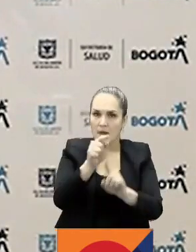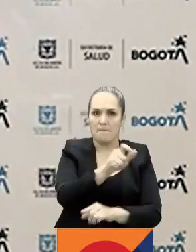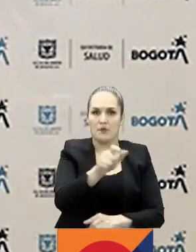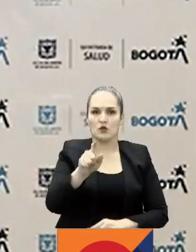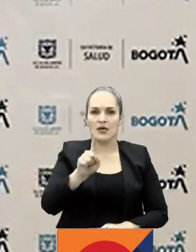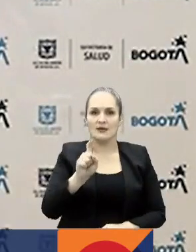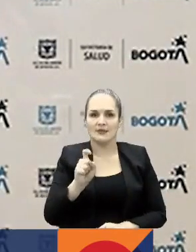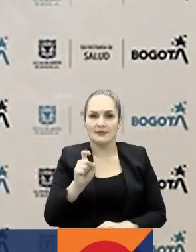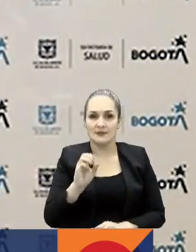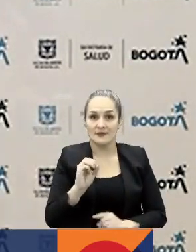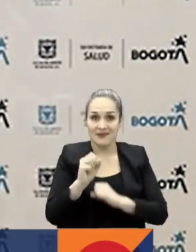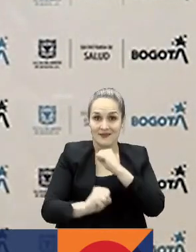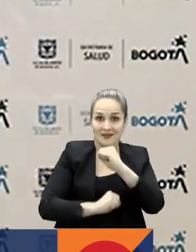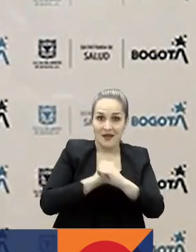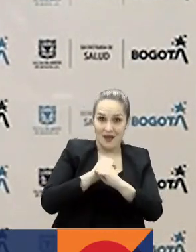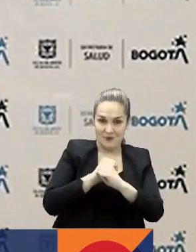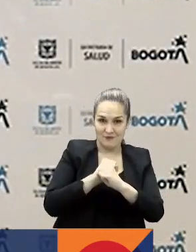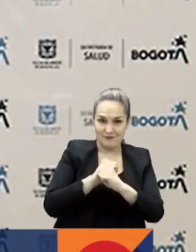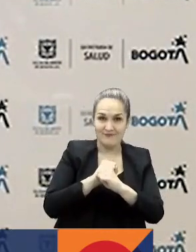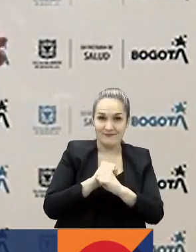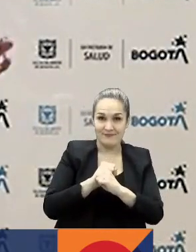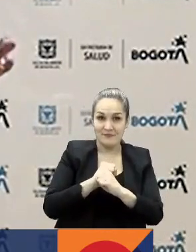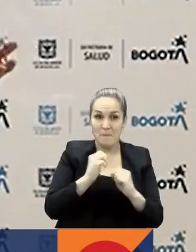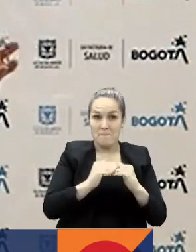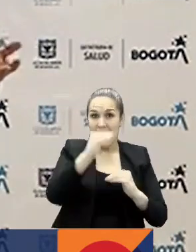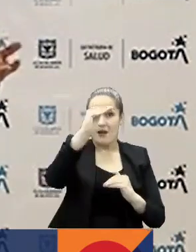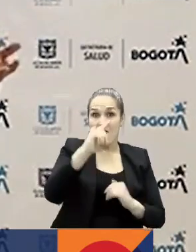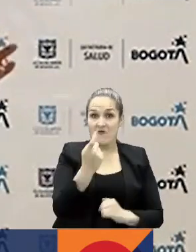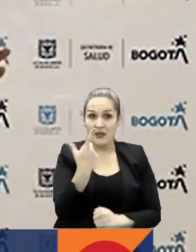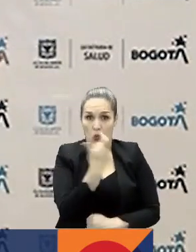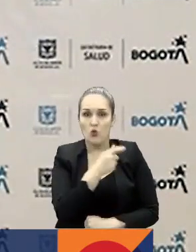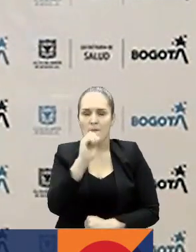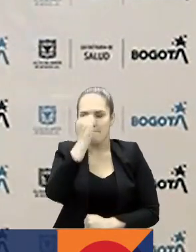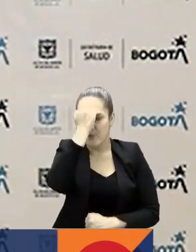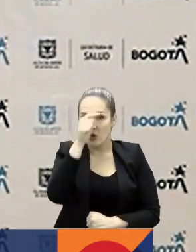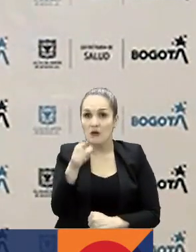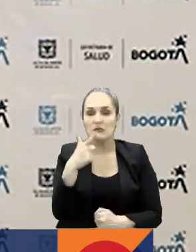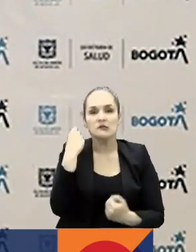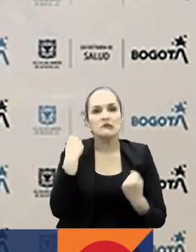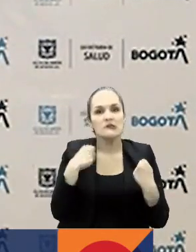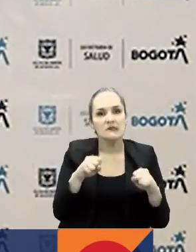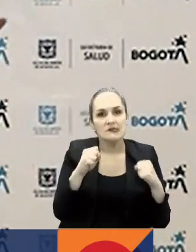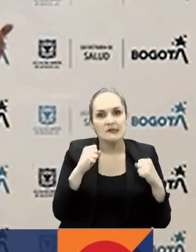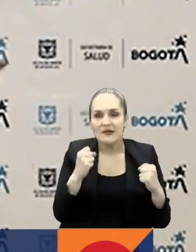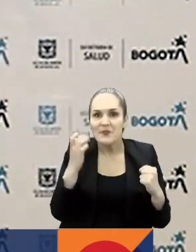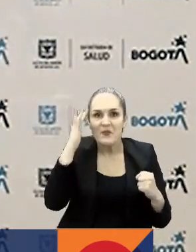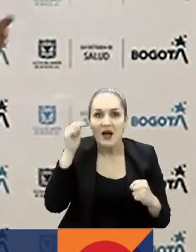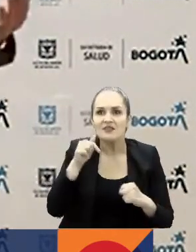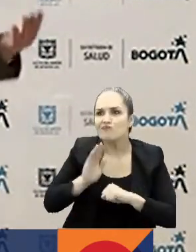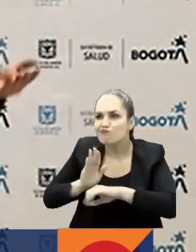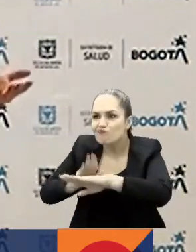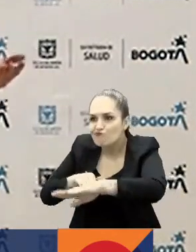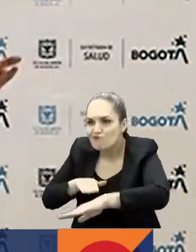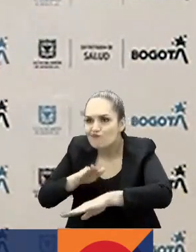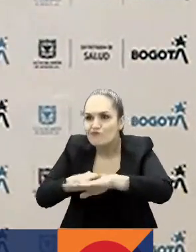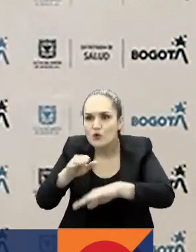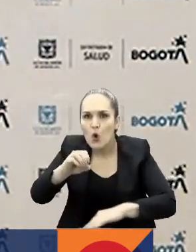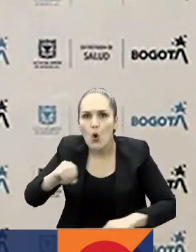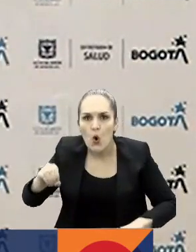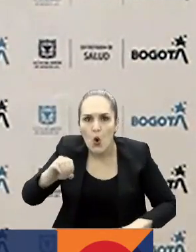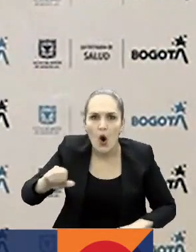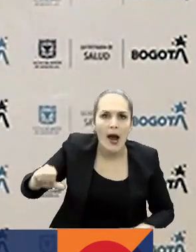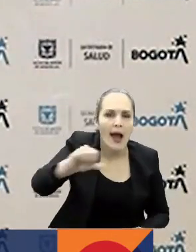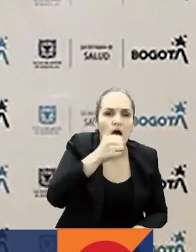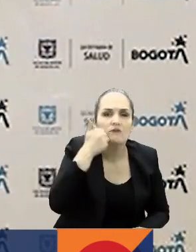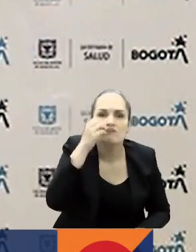vacunado, porque allí tenemos una angustia, porque hemos hecho un esfuerzo por vacunar a todas las señoras y señores mayores de